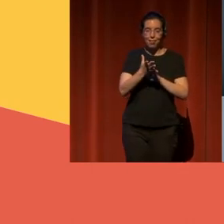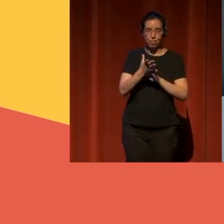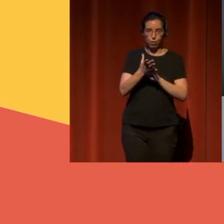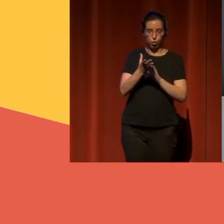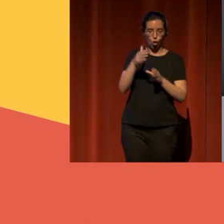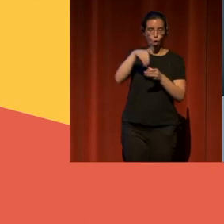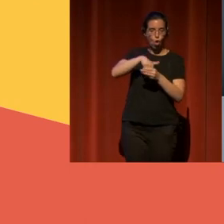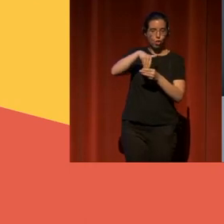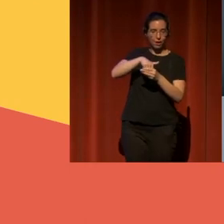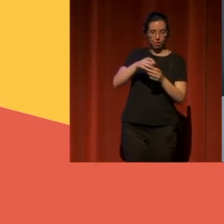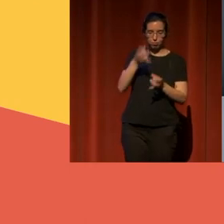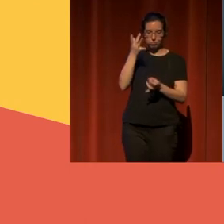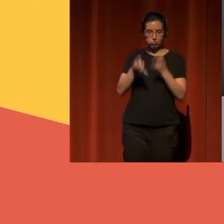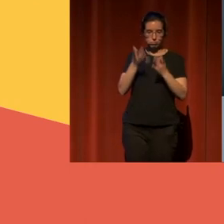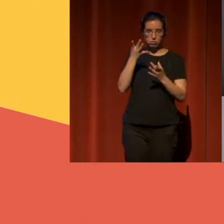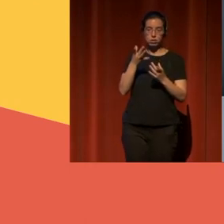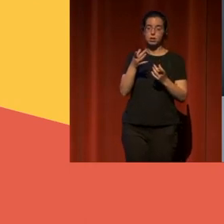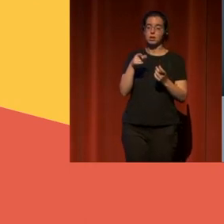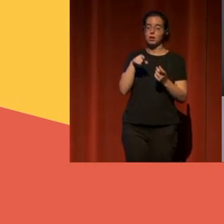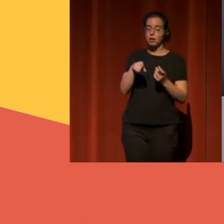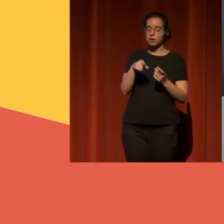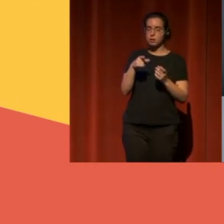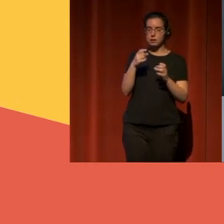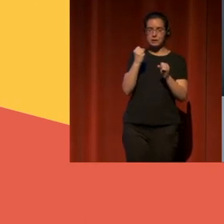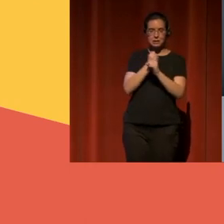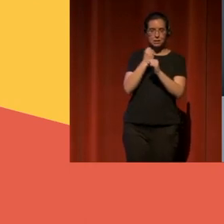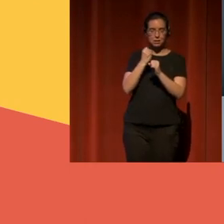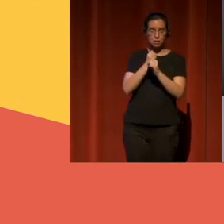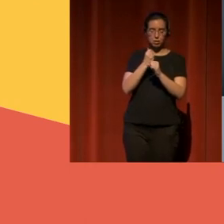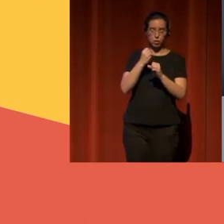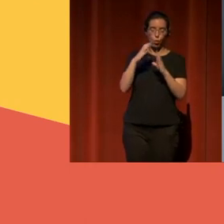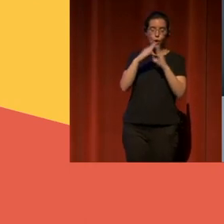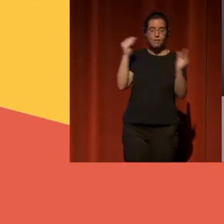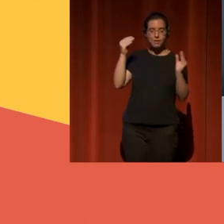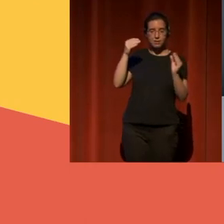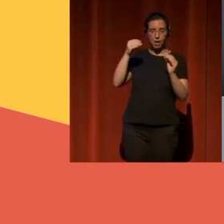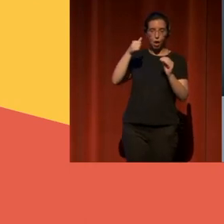investigación que se está desarrollando mucho en la Universidad de Oviedo, por ejemplo,